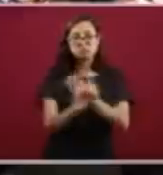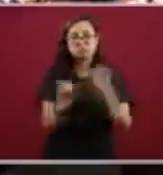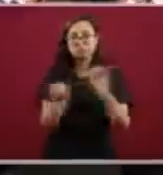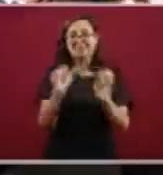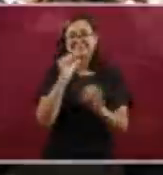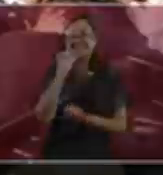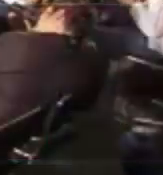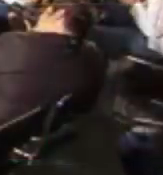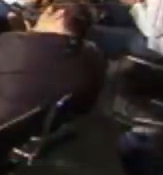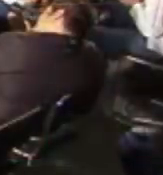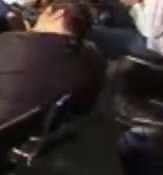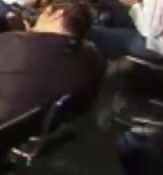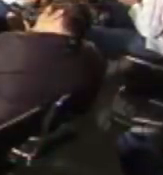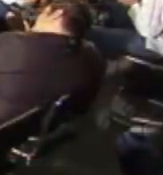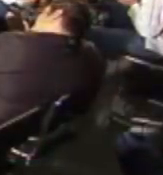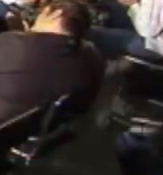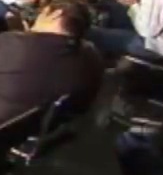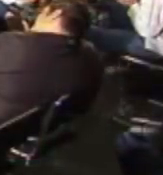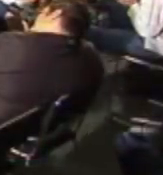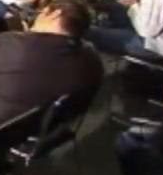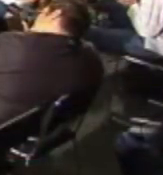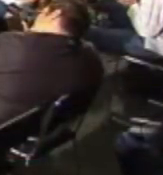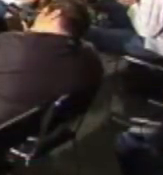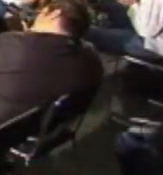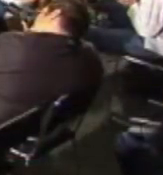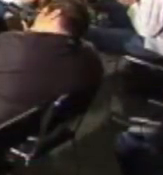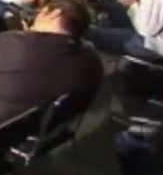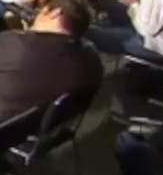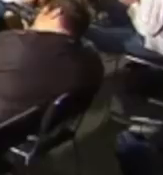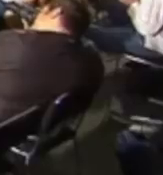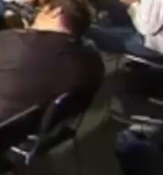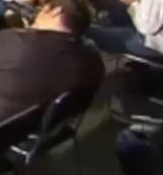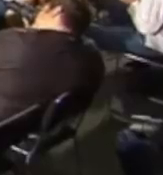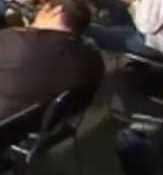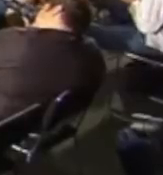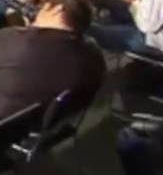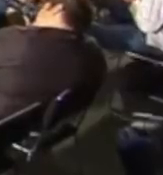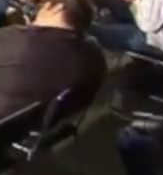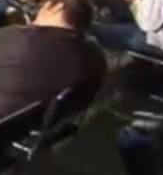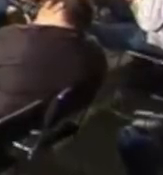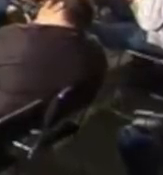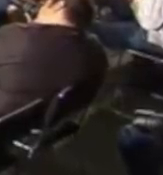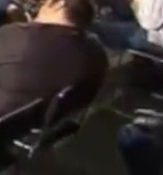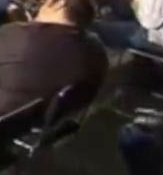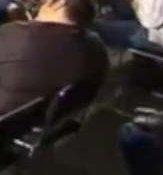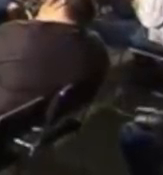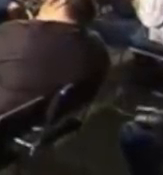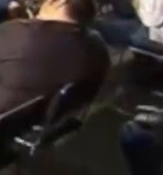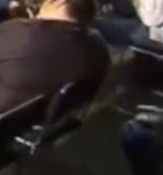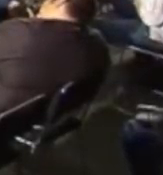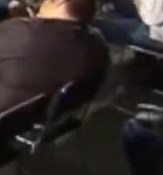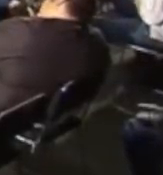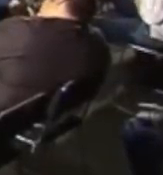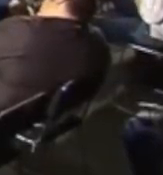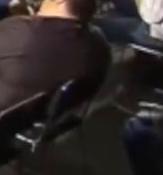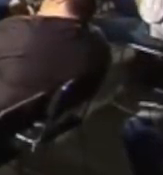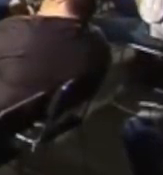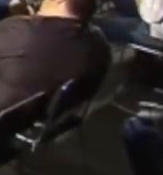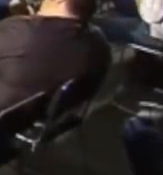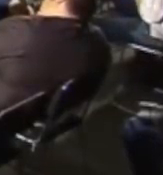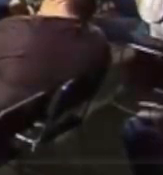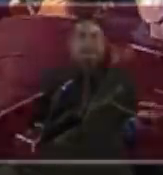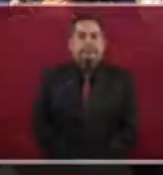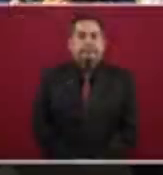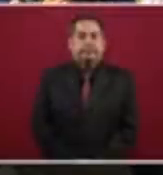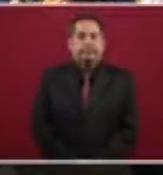ninguna sucursal bancaria, y mucho menos en los pueblos, en las comunidades.